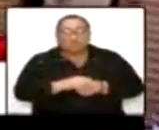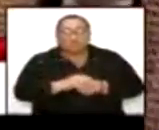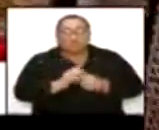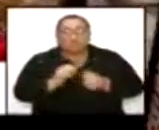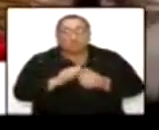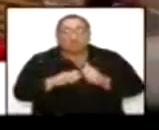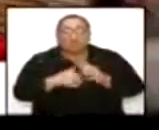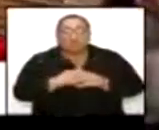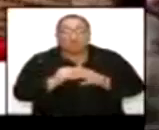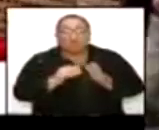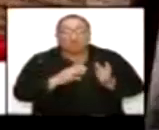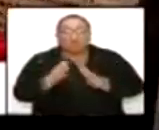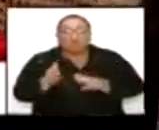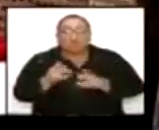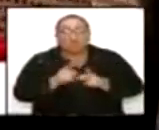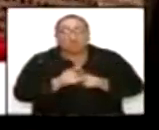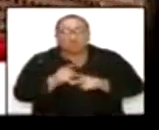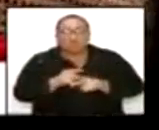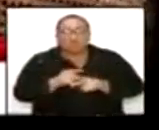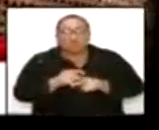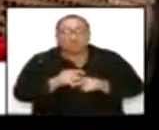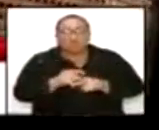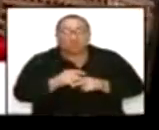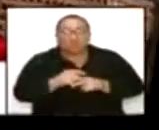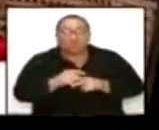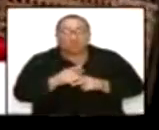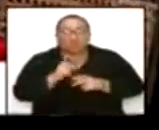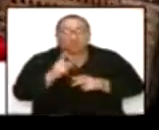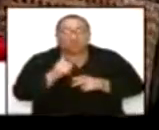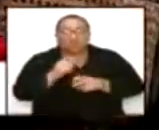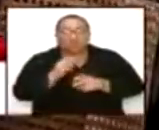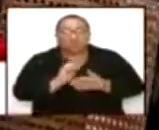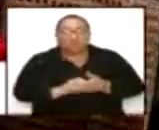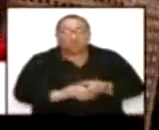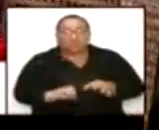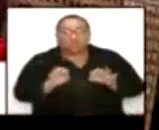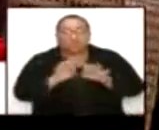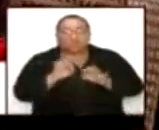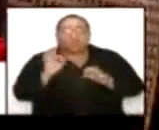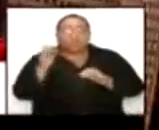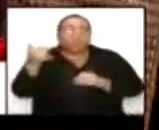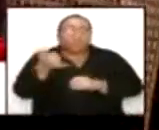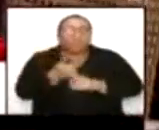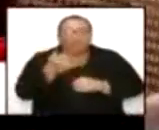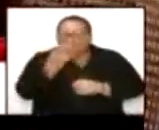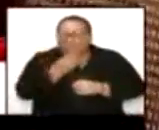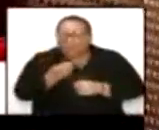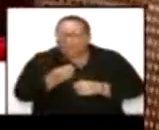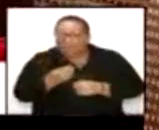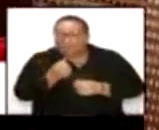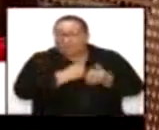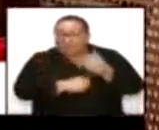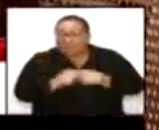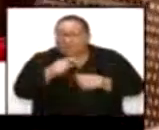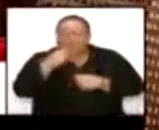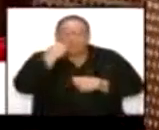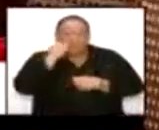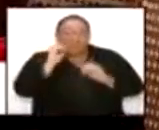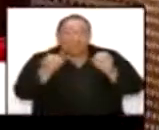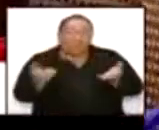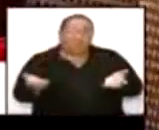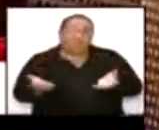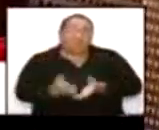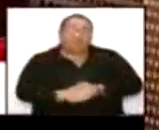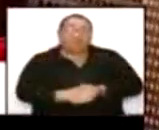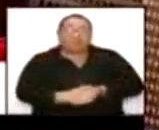otro lado, presidente, por supuesto, una violación es triste, es penosa, es trágica para una madre